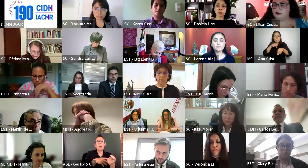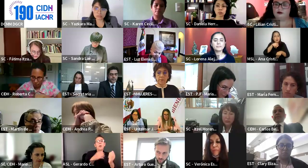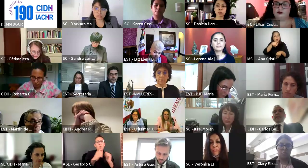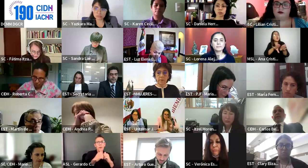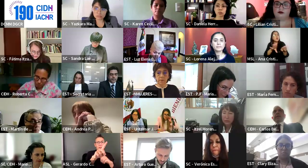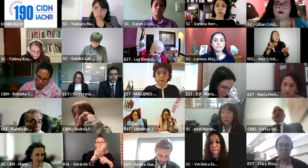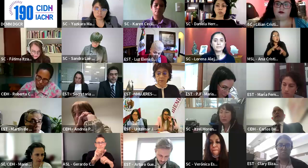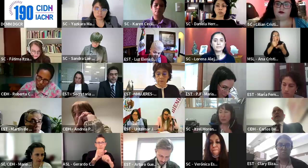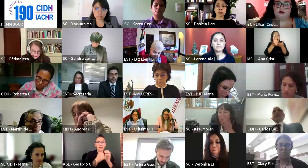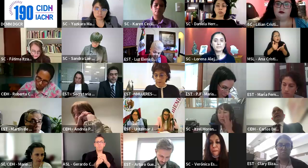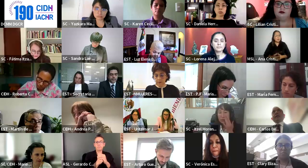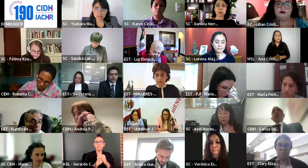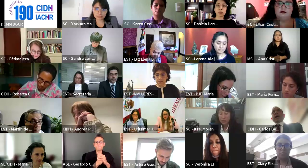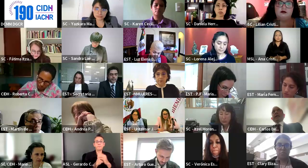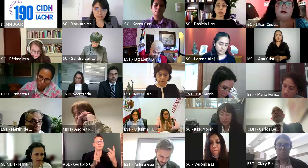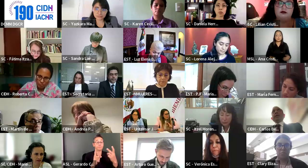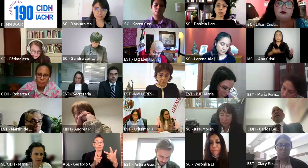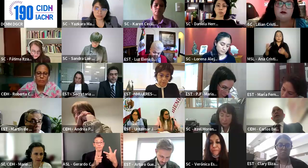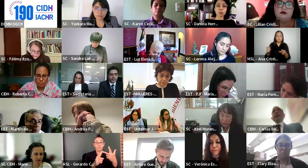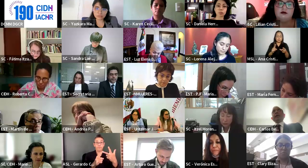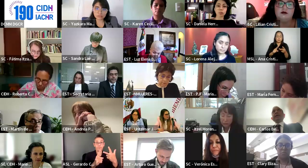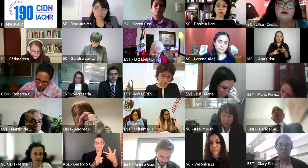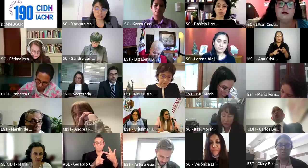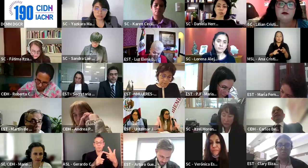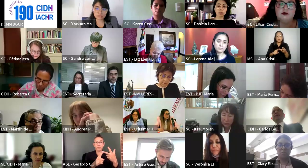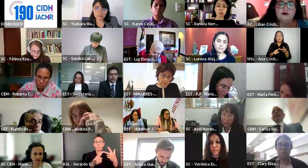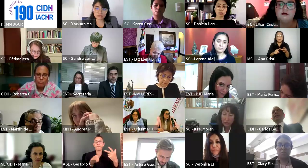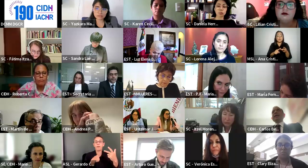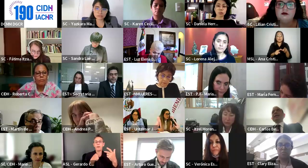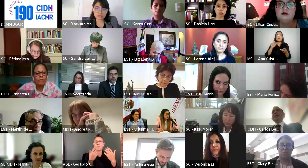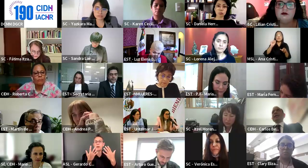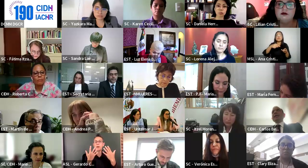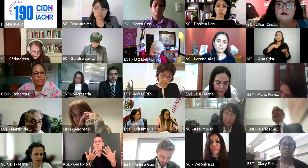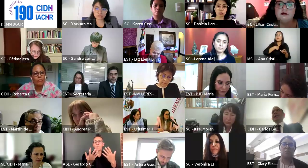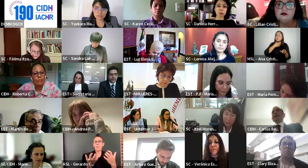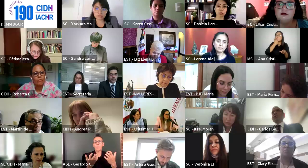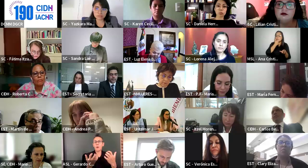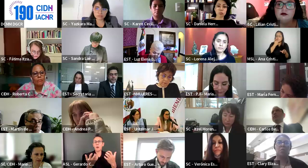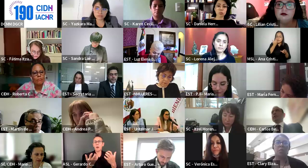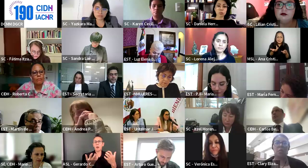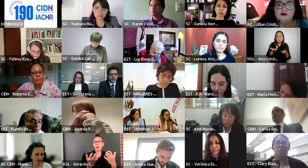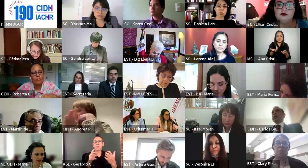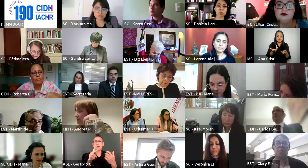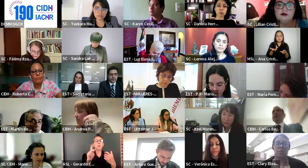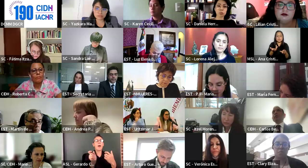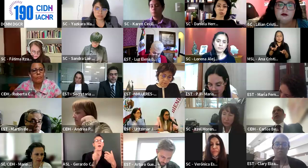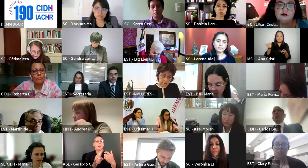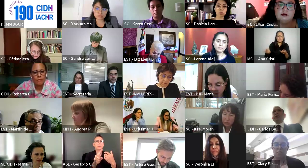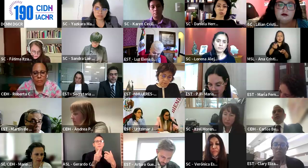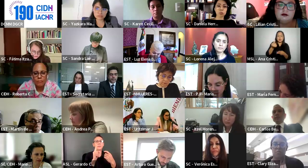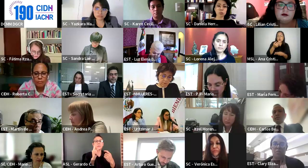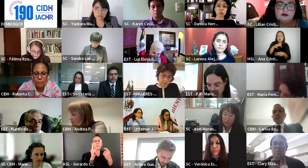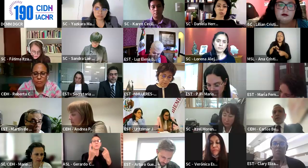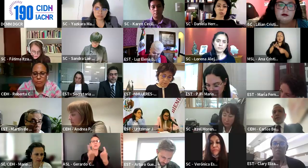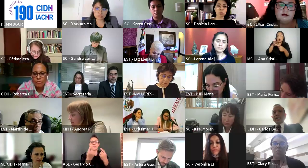discapacidad. En tercer lugar, yo quisiera hacer una pregunta sobre un aspecto que no